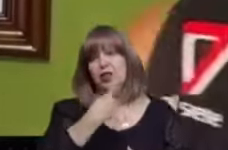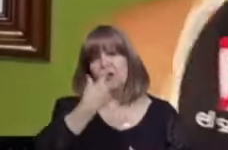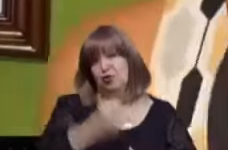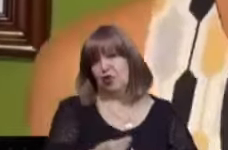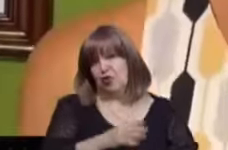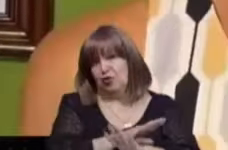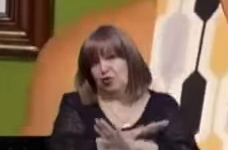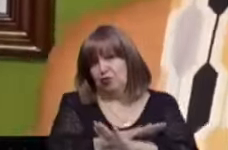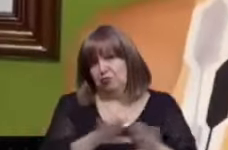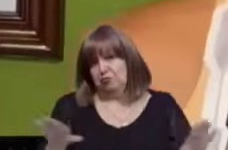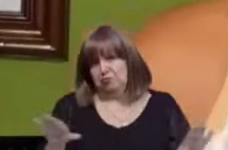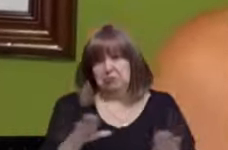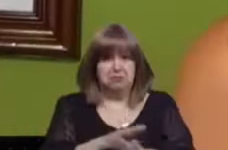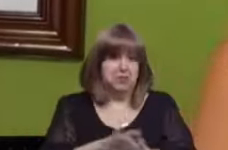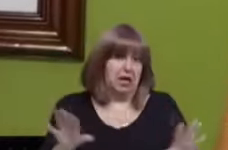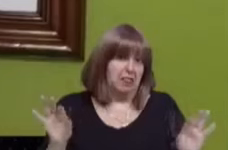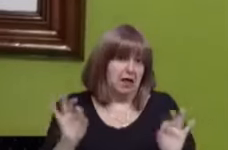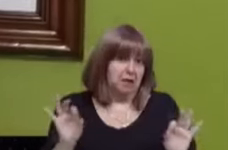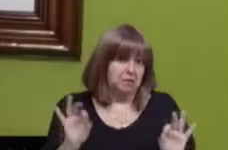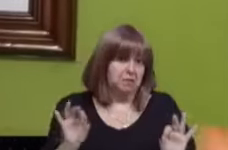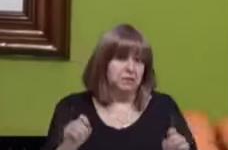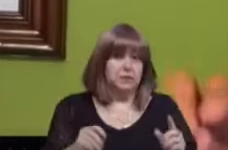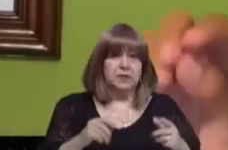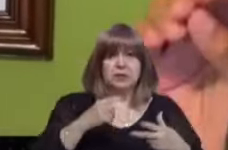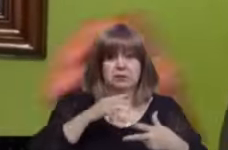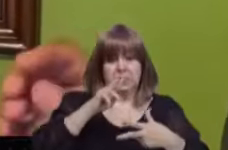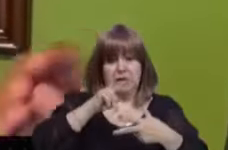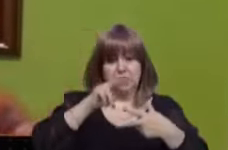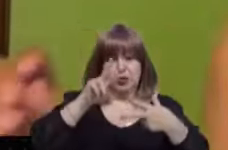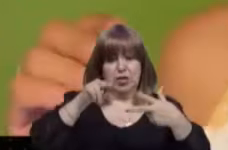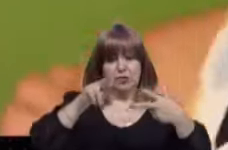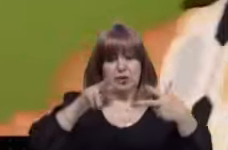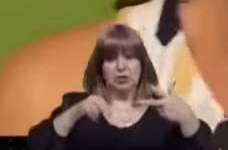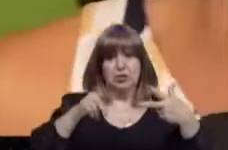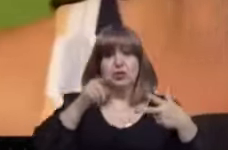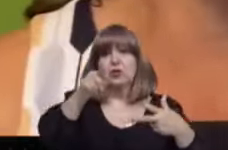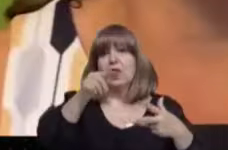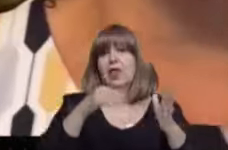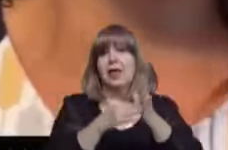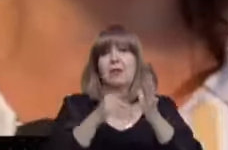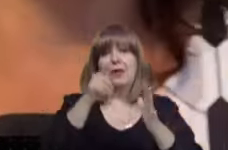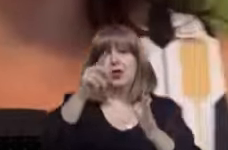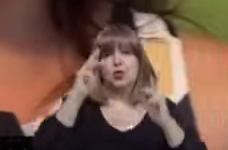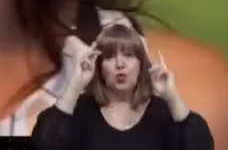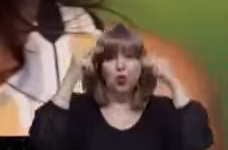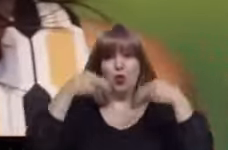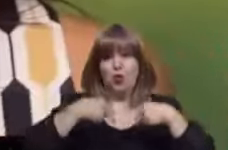hacíamos con Alejandro Sagaz, es médico urólogo. ¿Por qué? Porque en esto de escuchar también lo que decía Eva a cada uno... hay